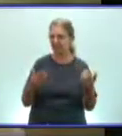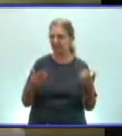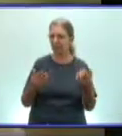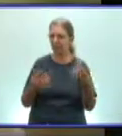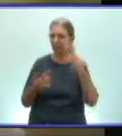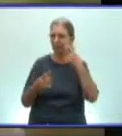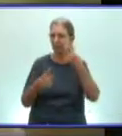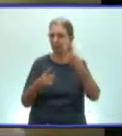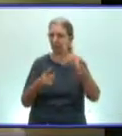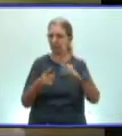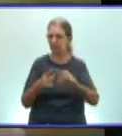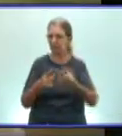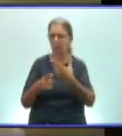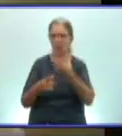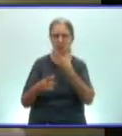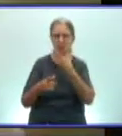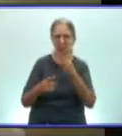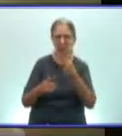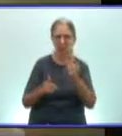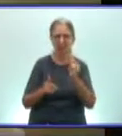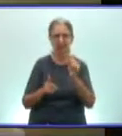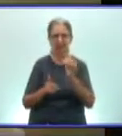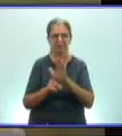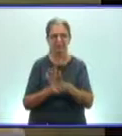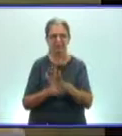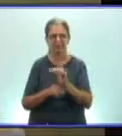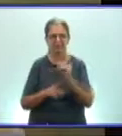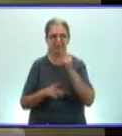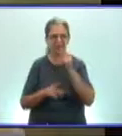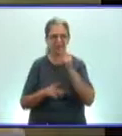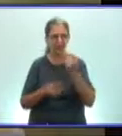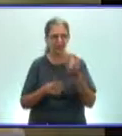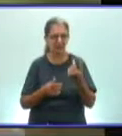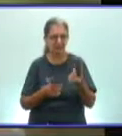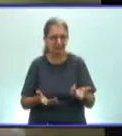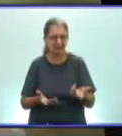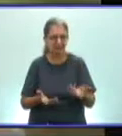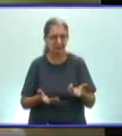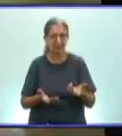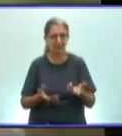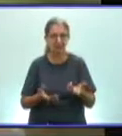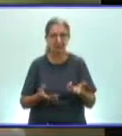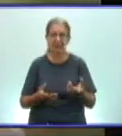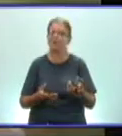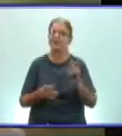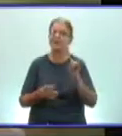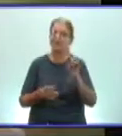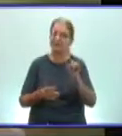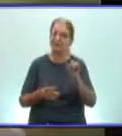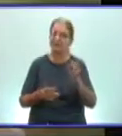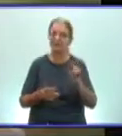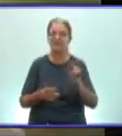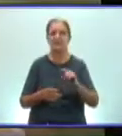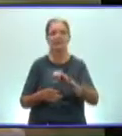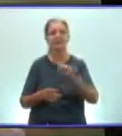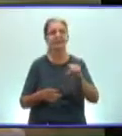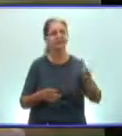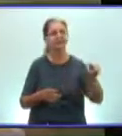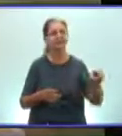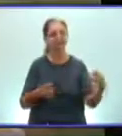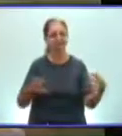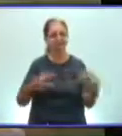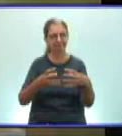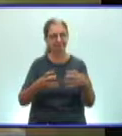los jóvenes comienzan a fumar. Ustedes debían de conformar equipos con no más de 5 estudiantes